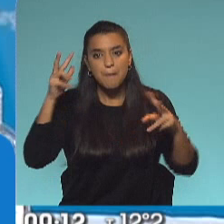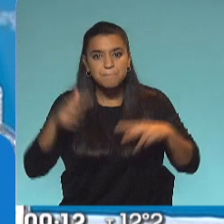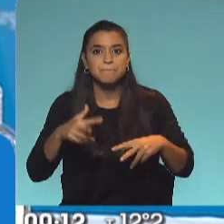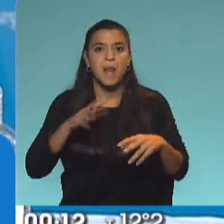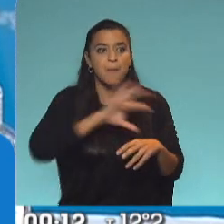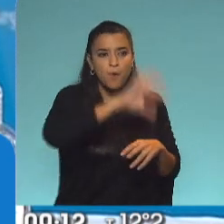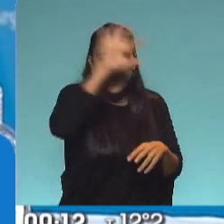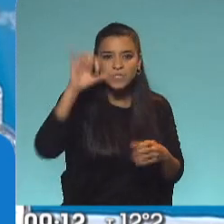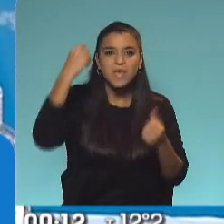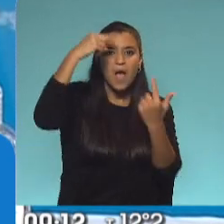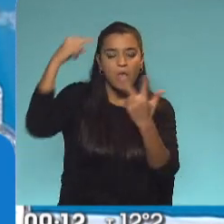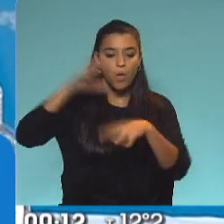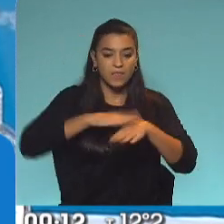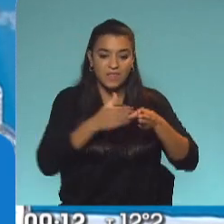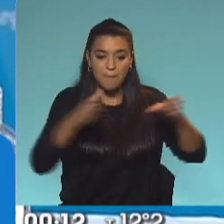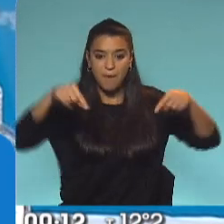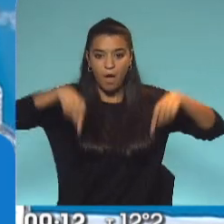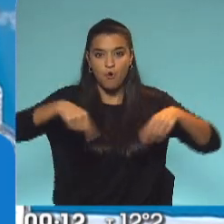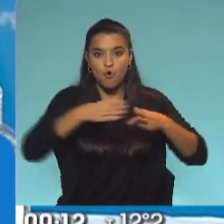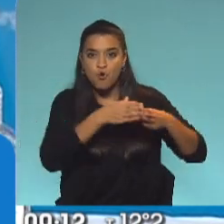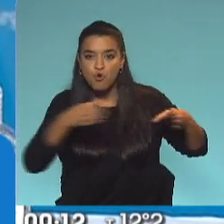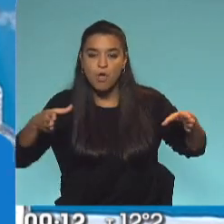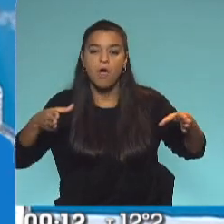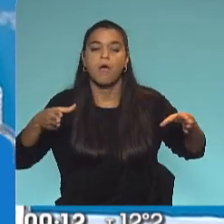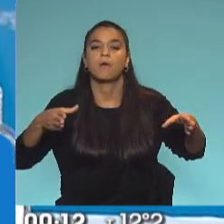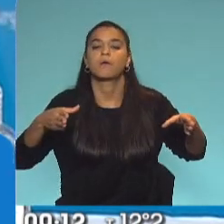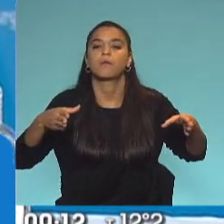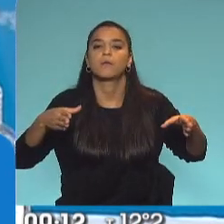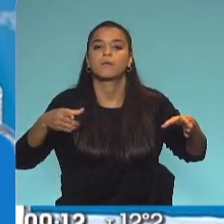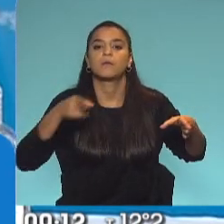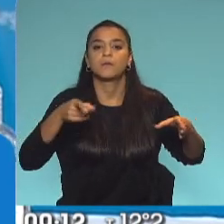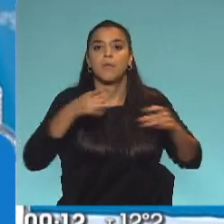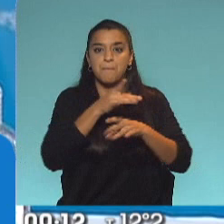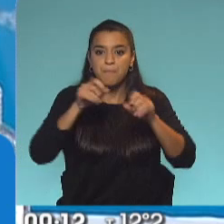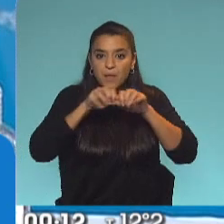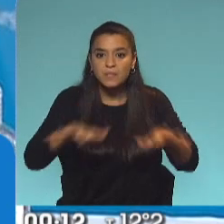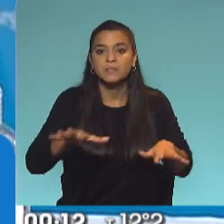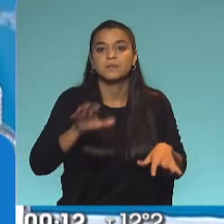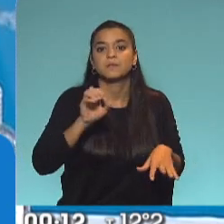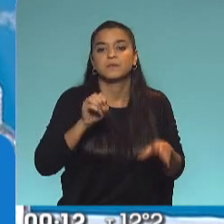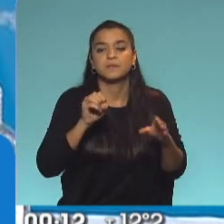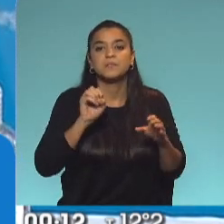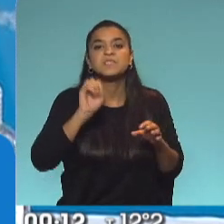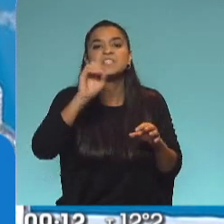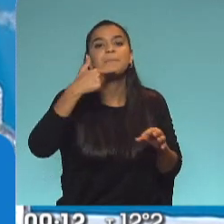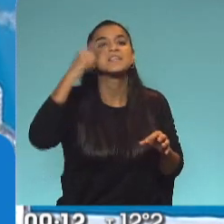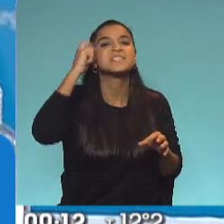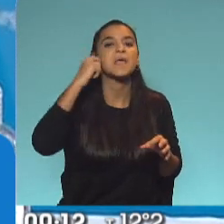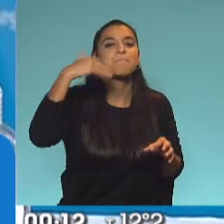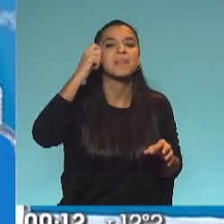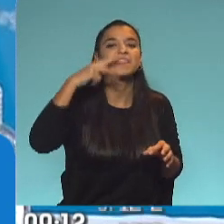las provincias en esta etapa en esta fase de la pandemia que se llama es segmentación geográfica